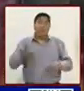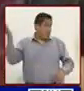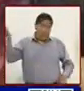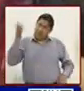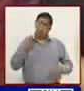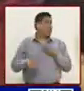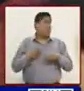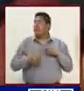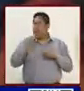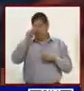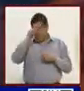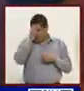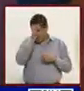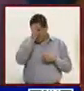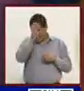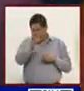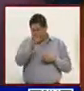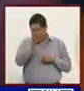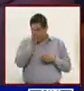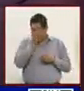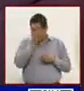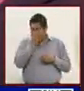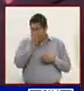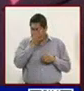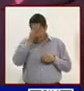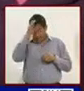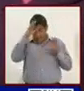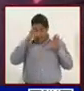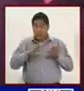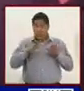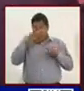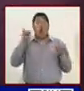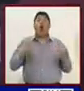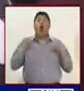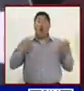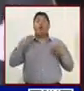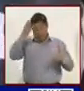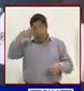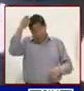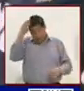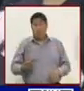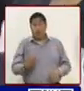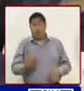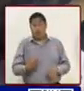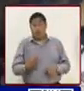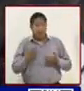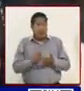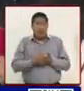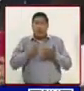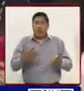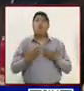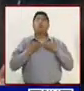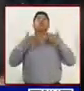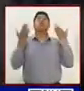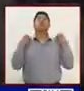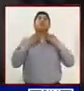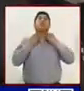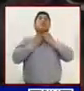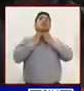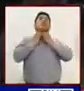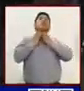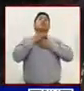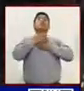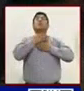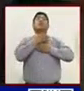Claro, este es el problema, John, porque en realidad están los chicos de la promo, están ya prácticamente, como habían comprado los trajes, las camisas,